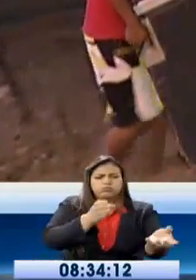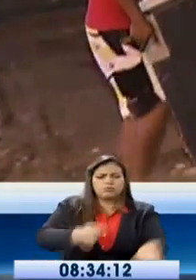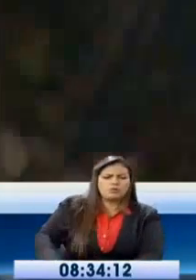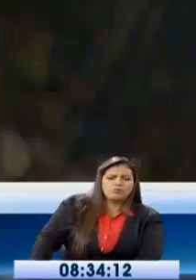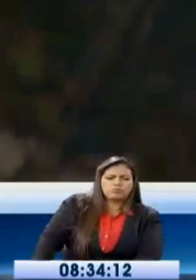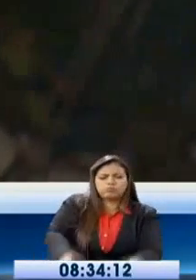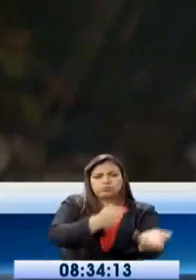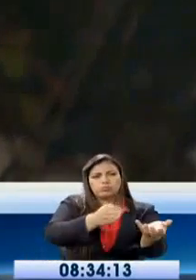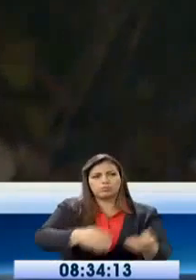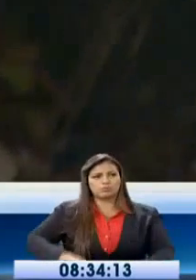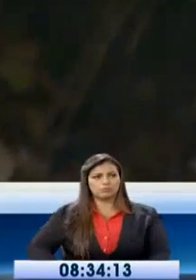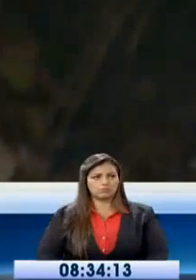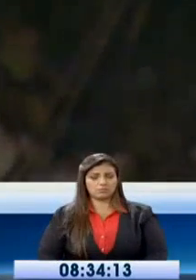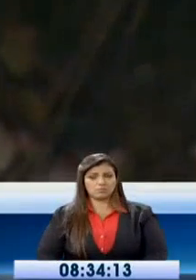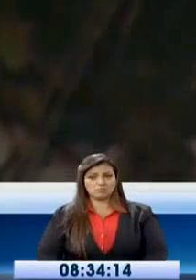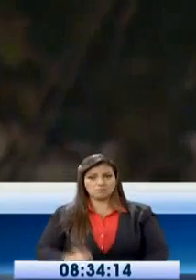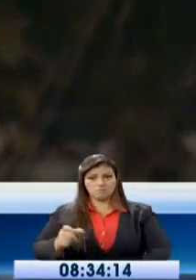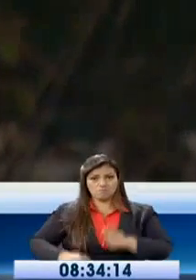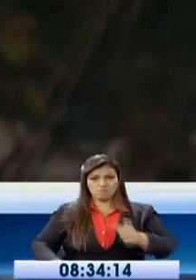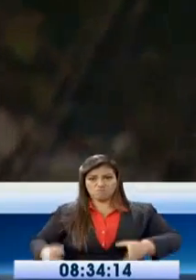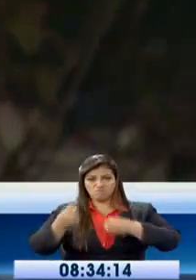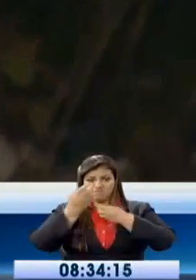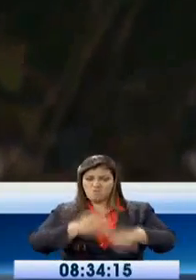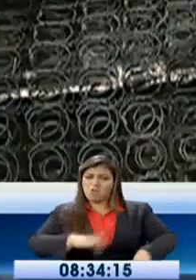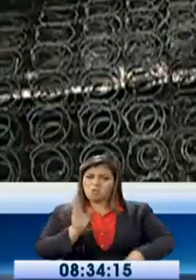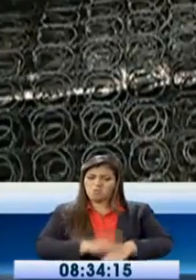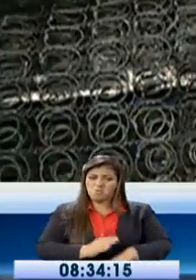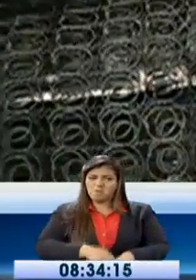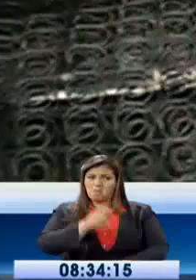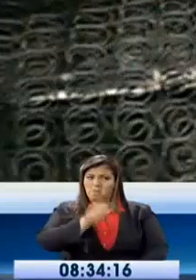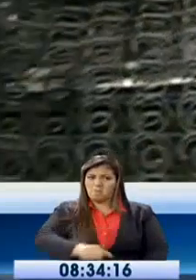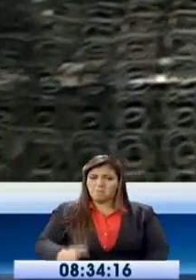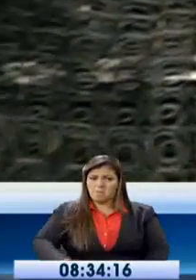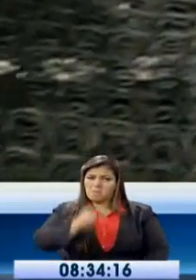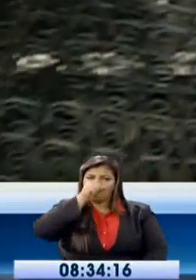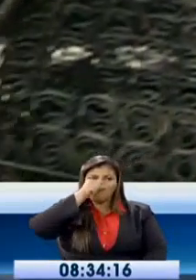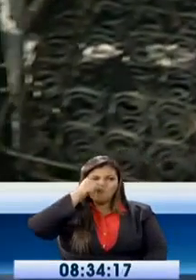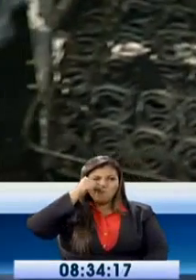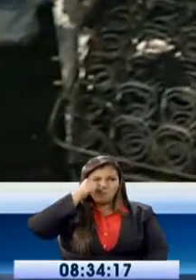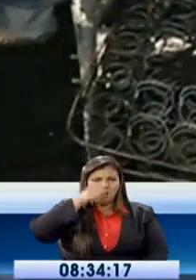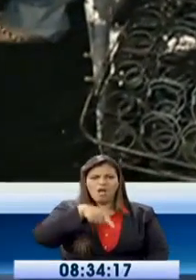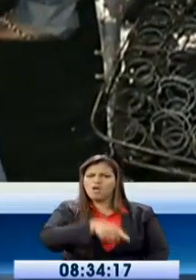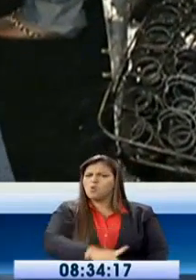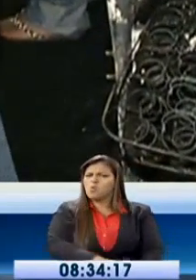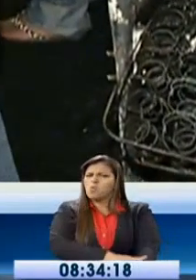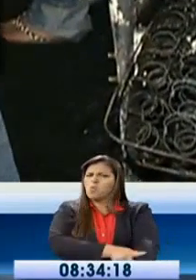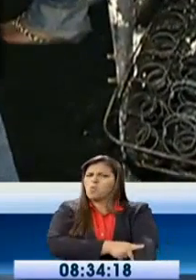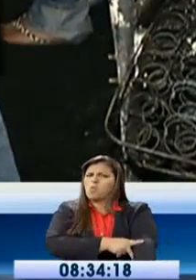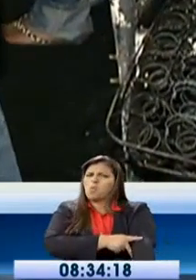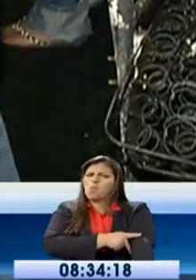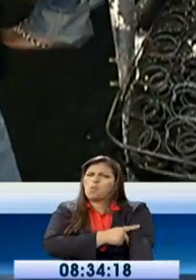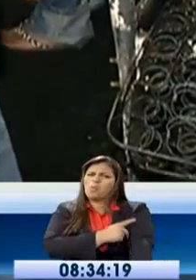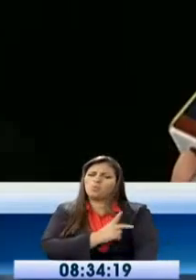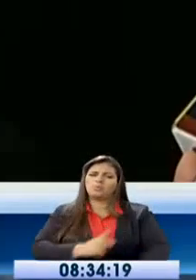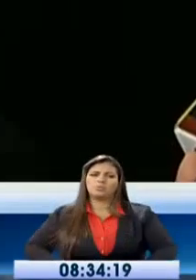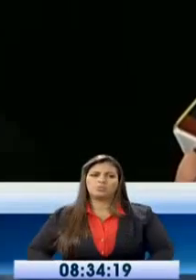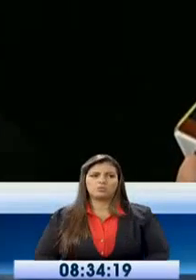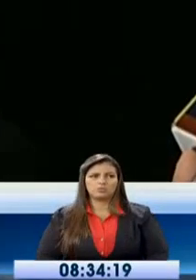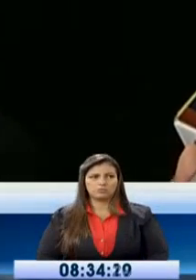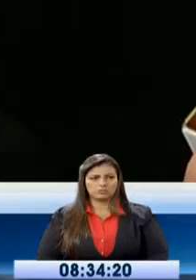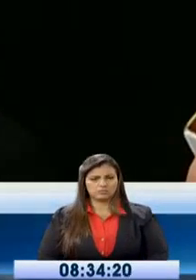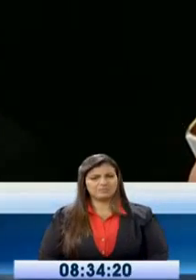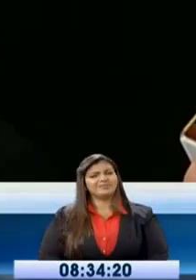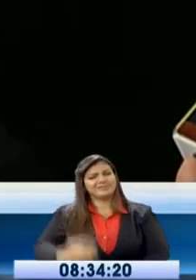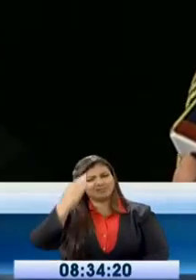fue provocado por consumidores de droga, que al parecer habían convertido en fumadero el inmueble abandonado. Eso,